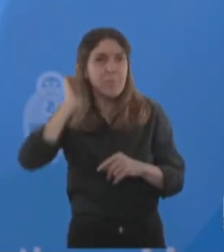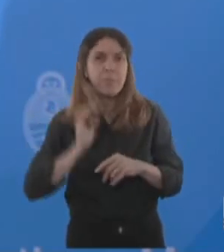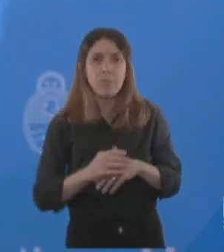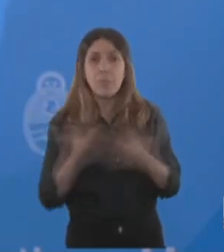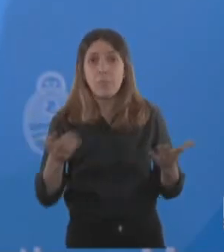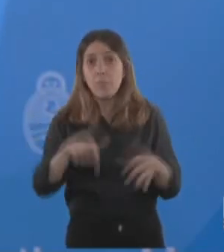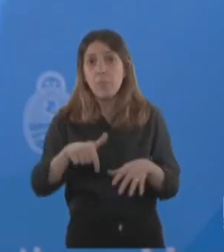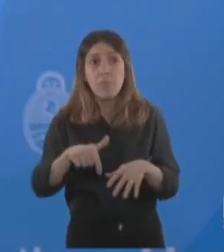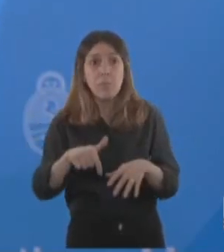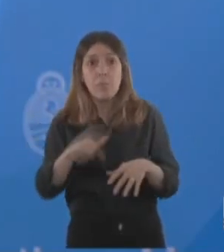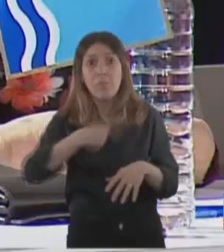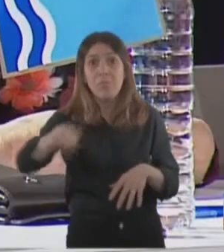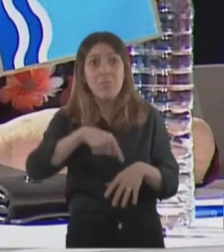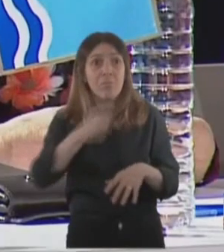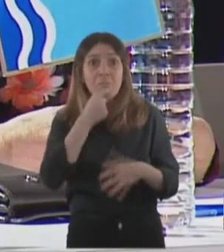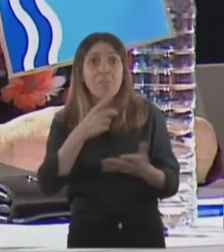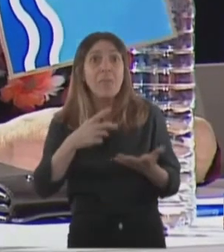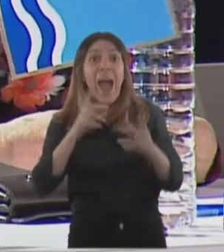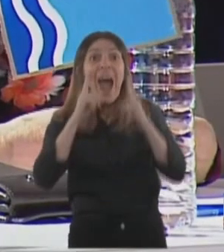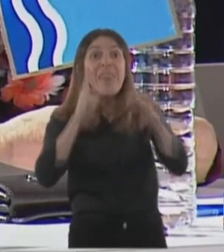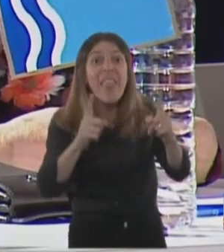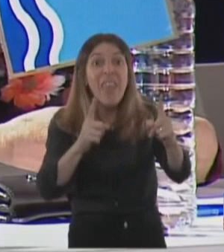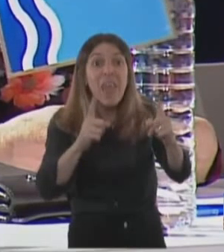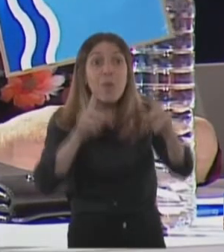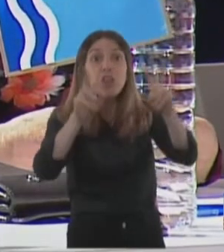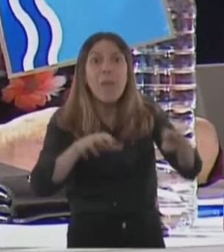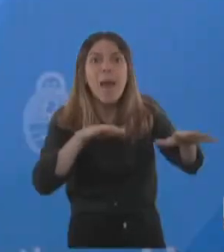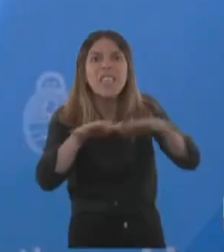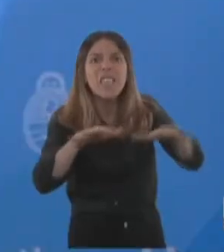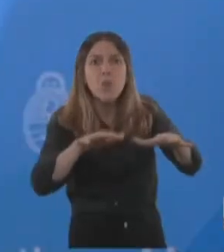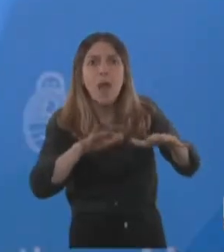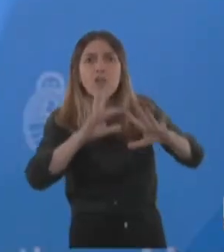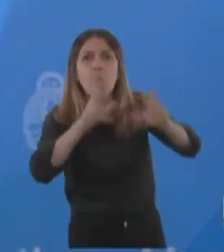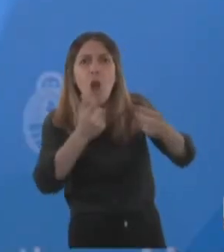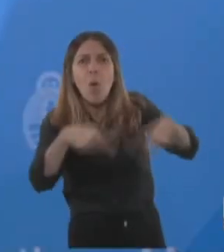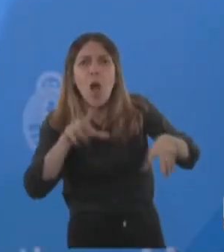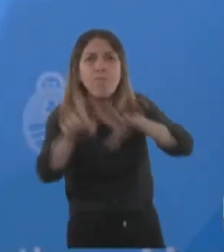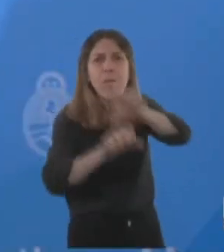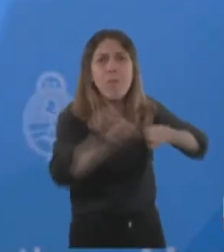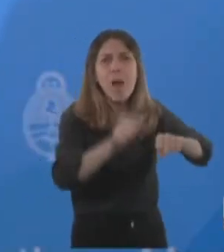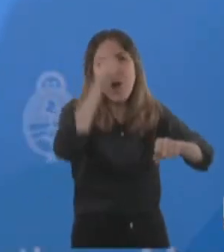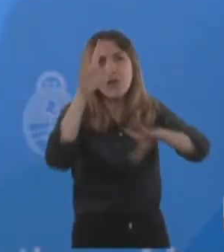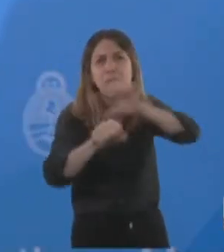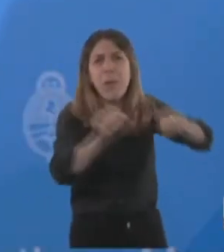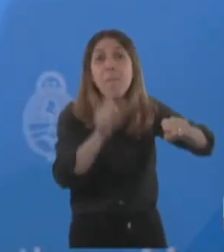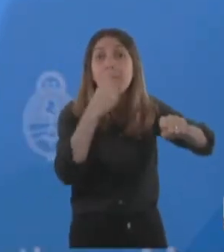atacan los resultados pero no atacan las causas. Y el ataque de las causas para mí es lo